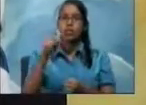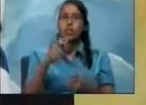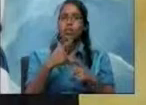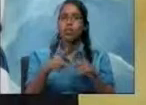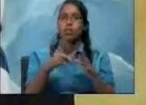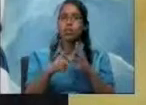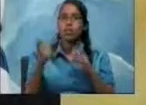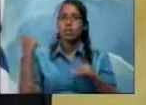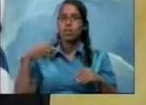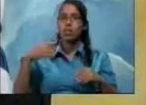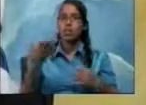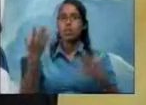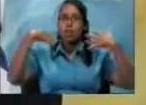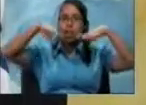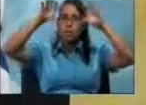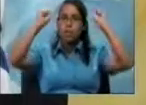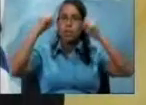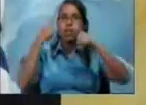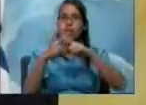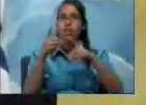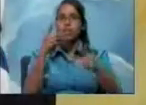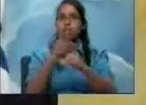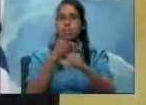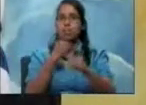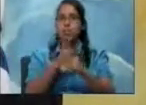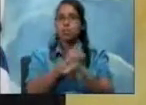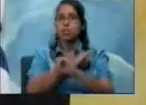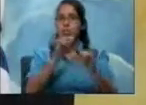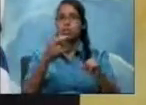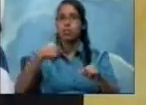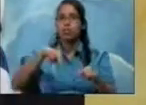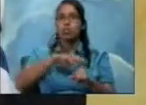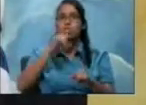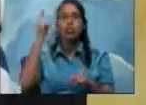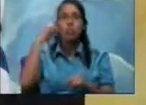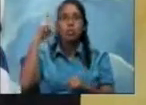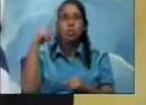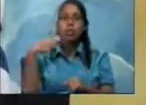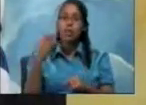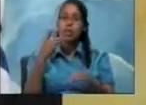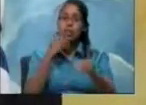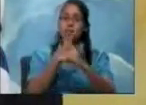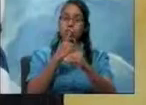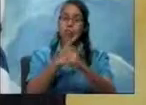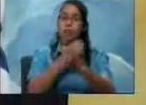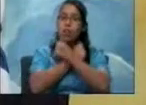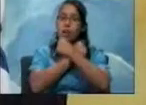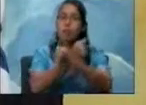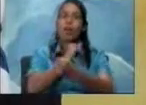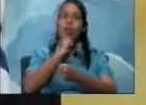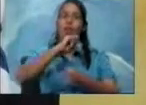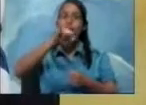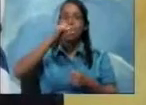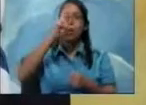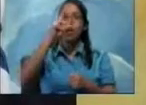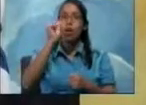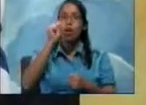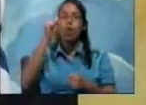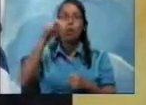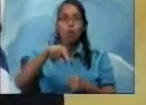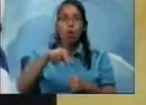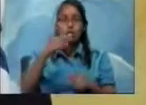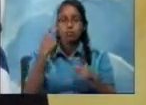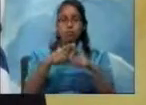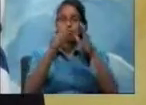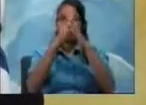tenemos que aprender aquel discípulo ya nosotros sabemos que se ha conocido que el discípulo amado era Juan pero si la Biblia dice que Dios